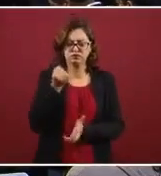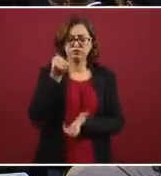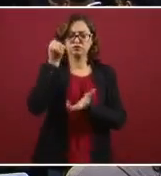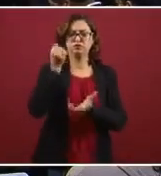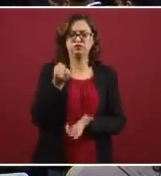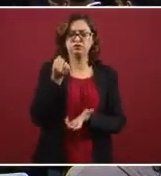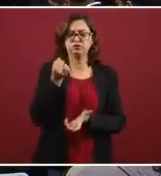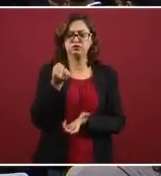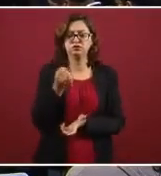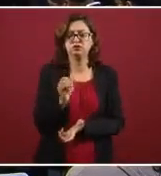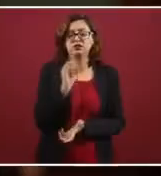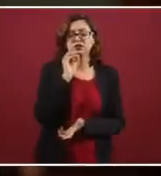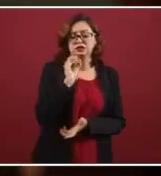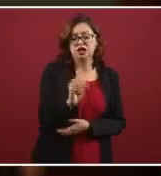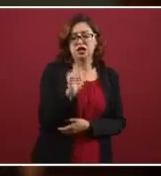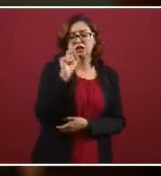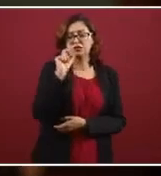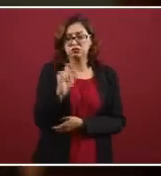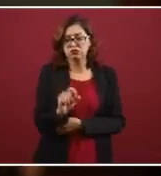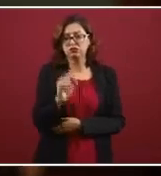les dieron el